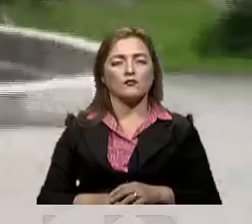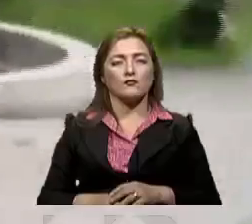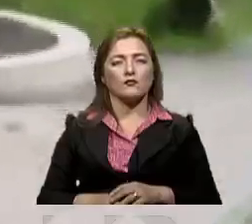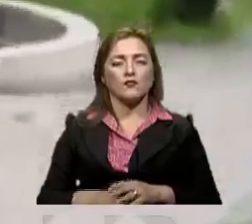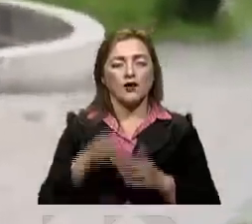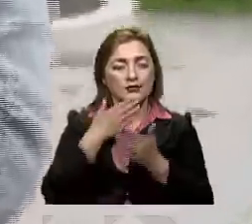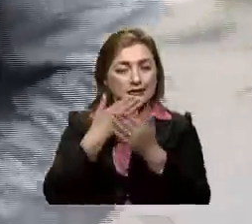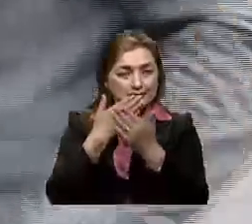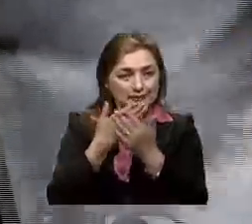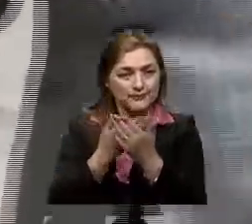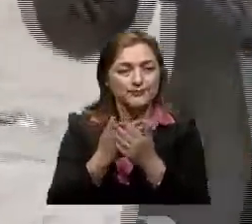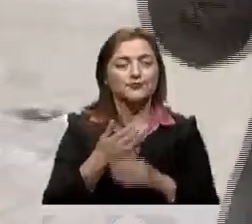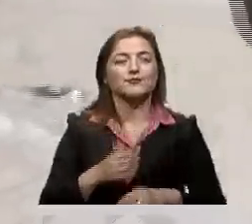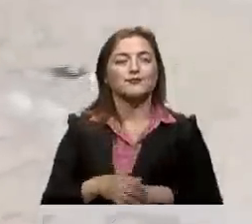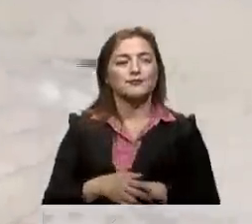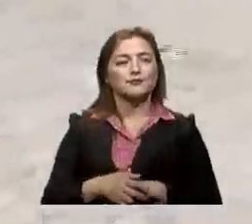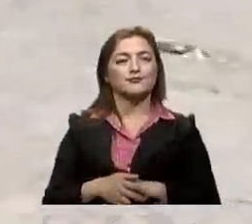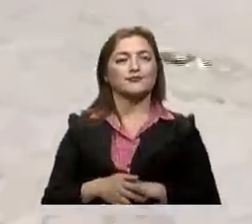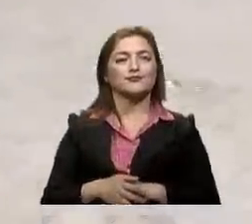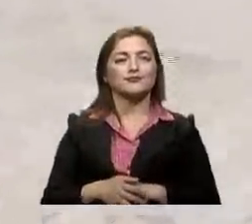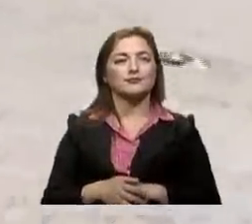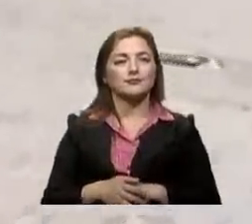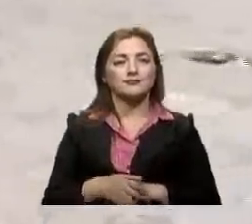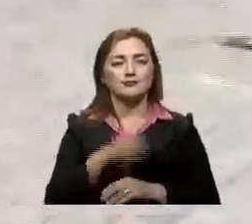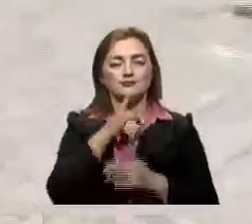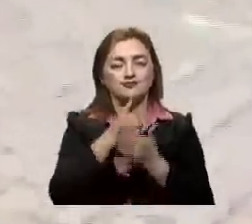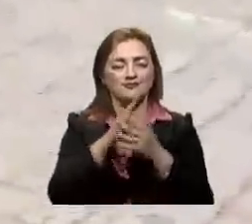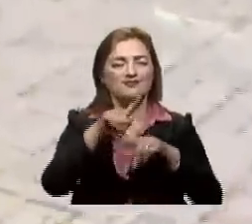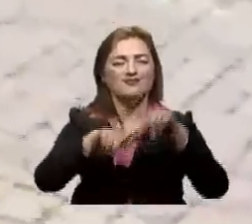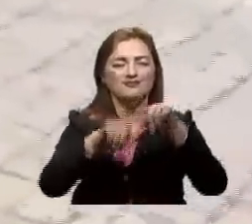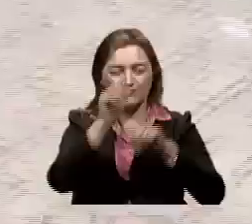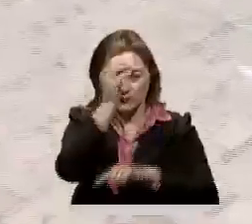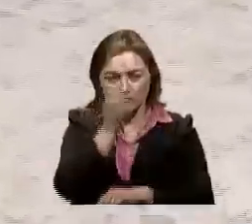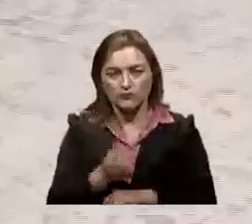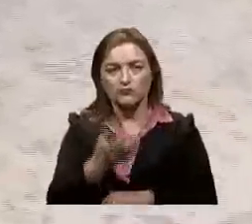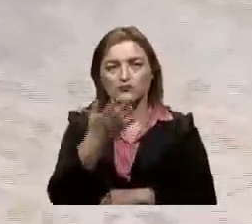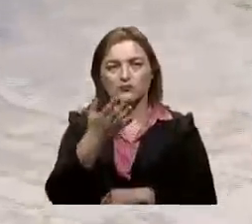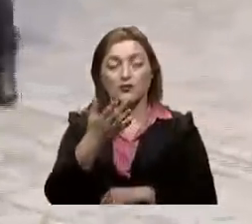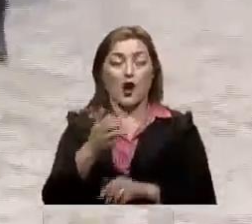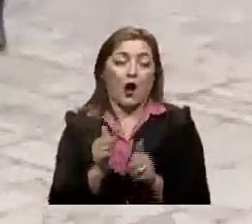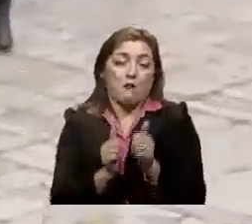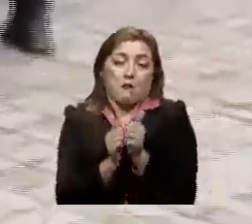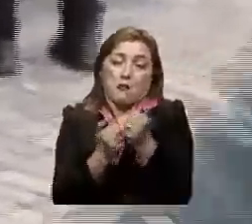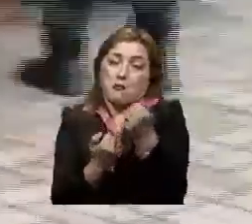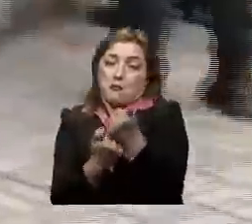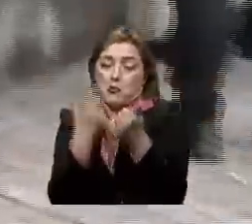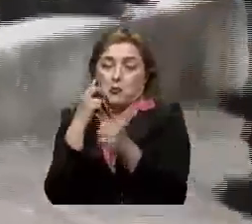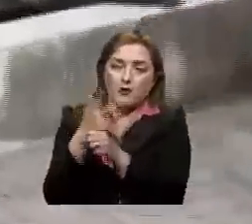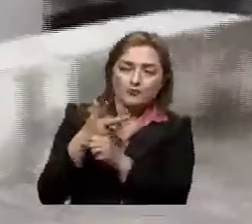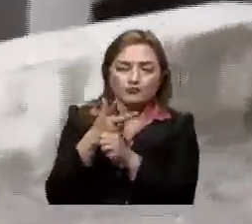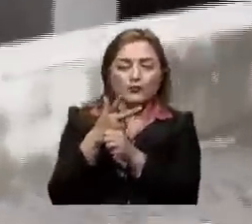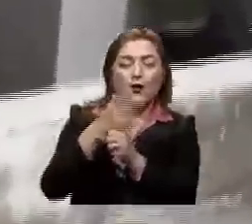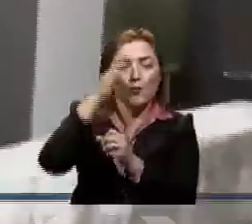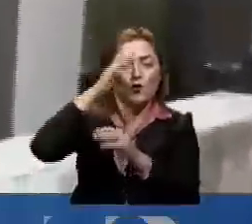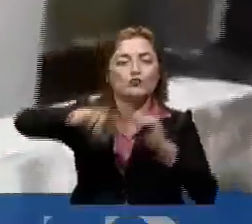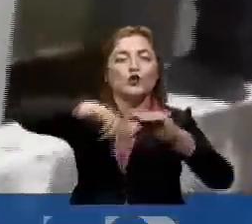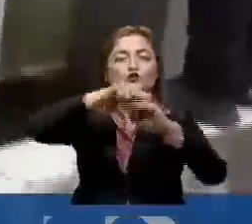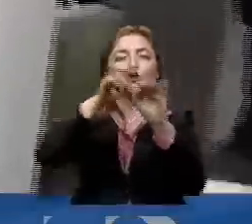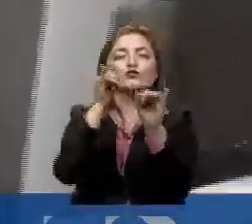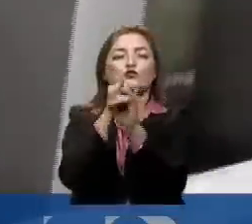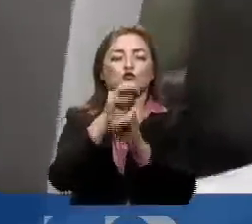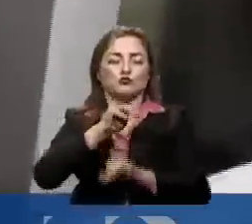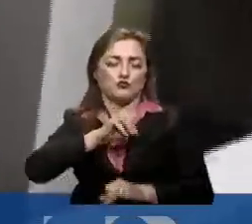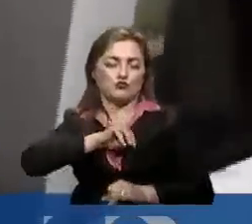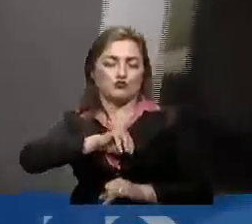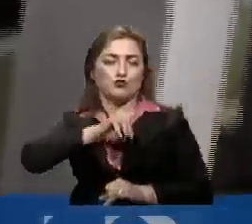Gracias, Andrea, Isabel, amigos, ¿qué tal? Buenos días. Así es, nosotros seguimos ejecutando estos operativos con la Policía Nacional e instituciones municipales.